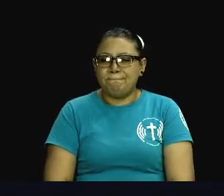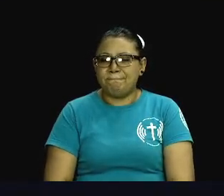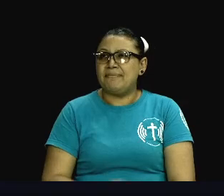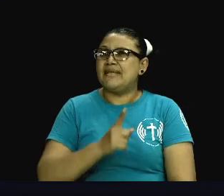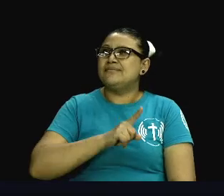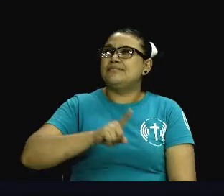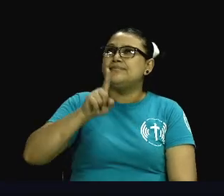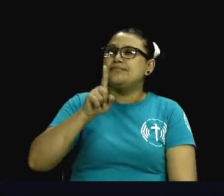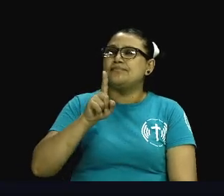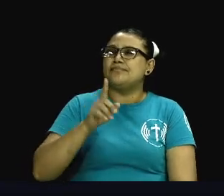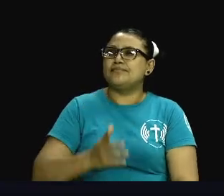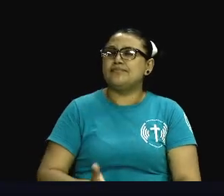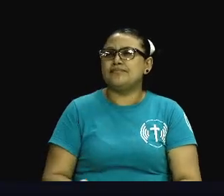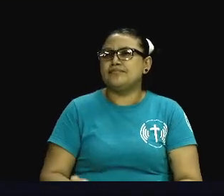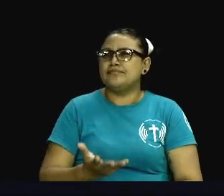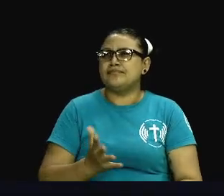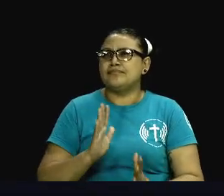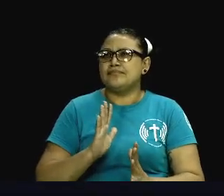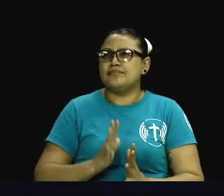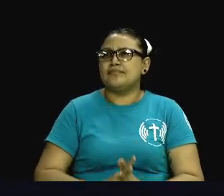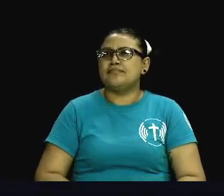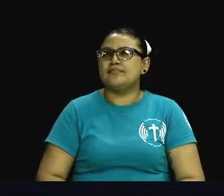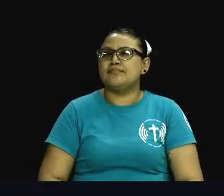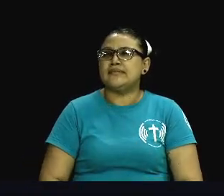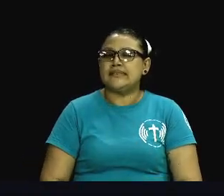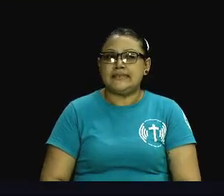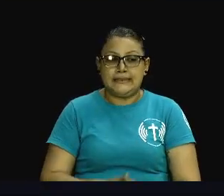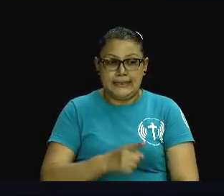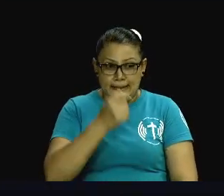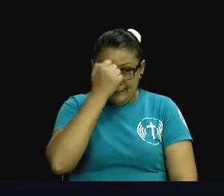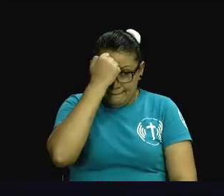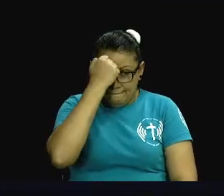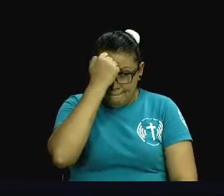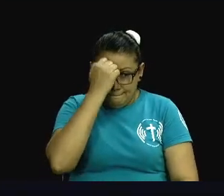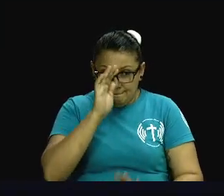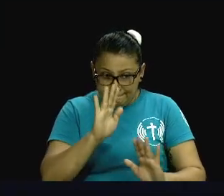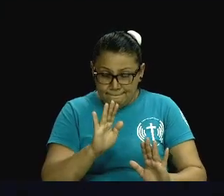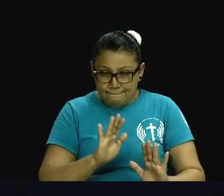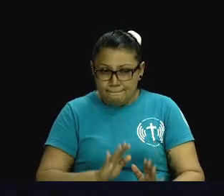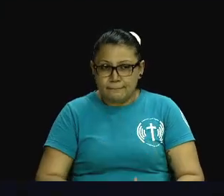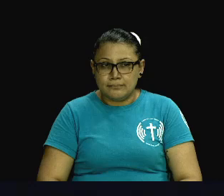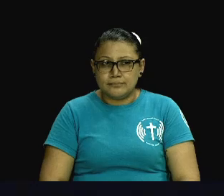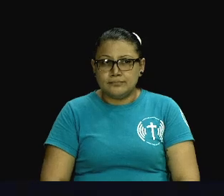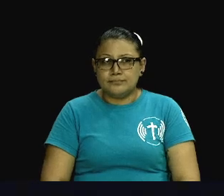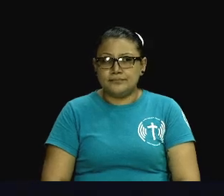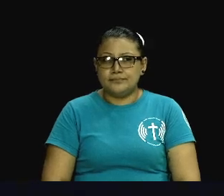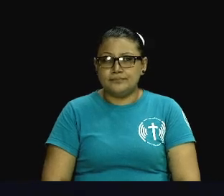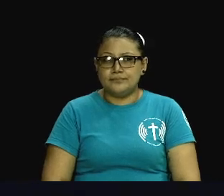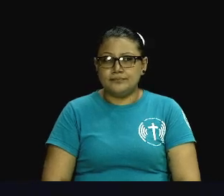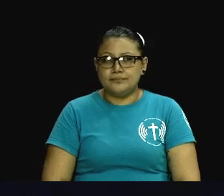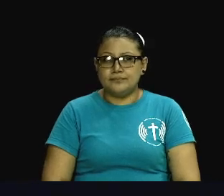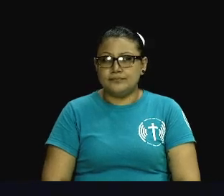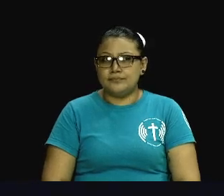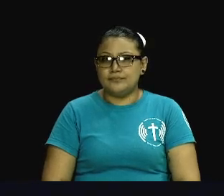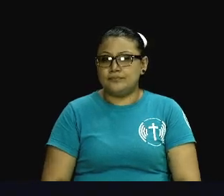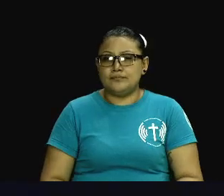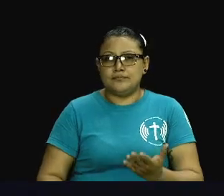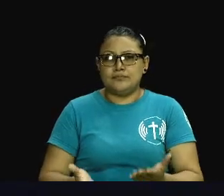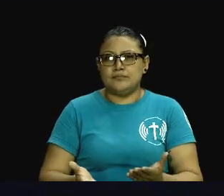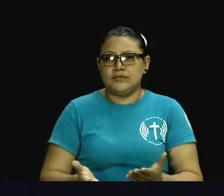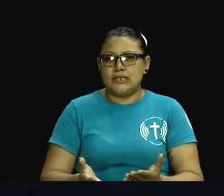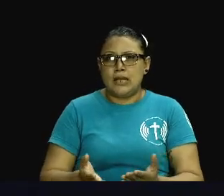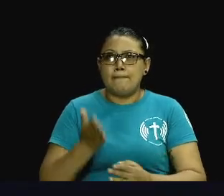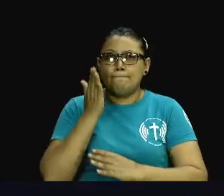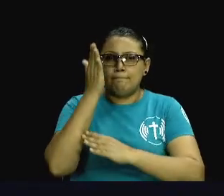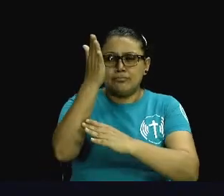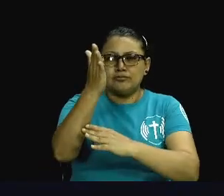que baje bien a ver si mal puede eso les decía a ver si acera puede en total eran ocho cientos profetas si usted